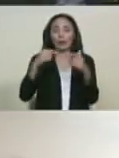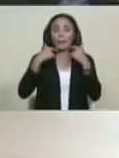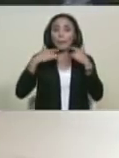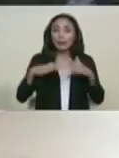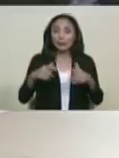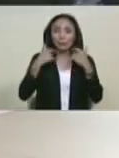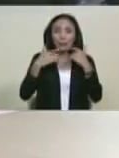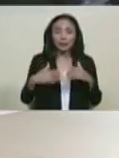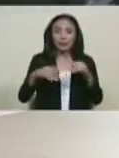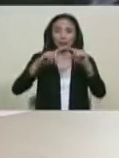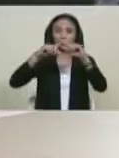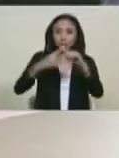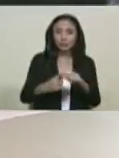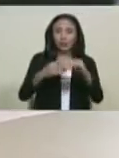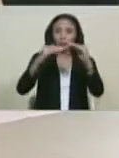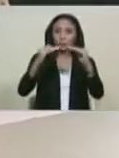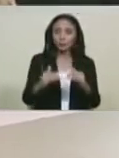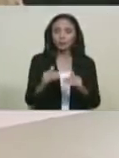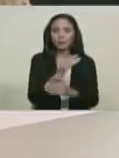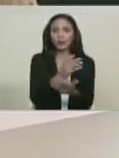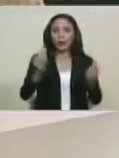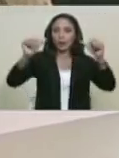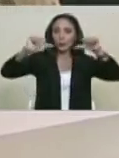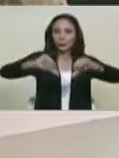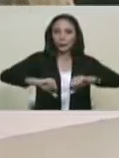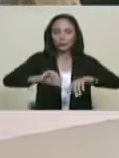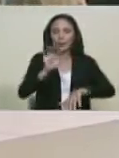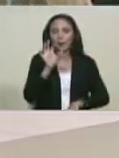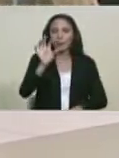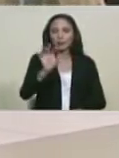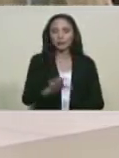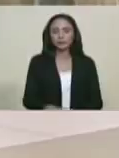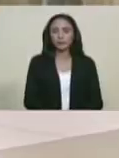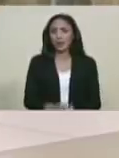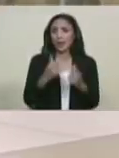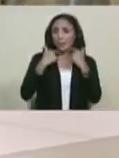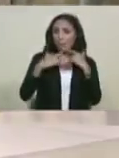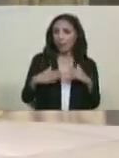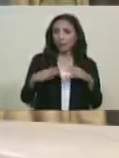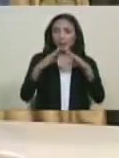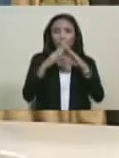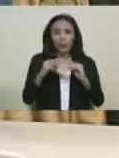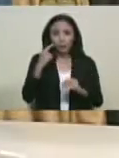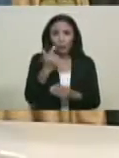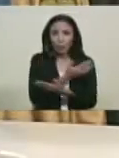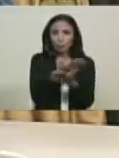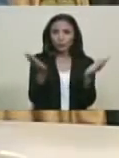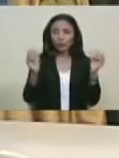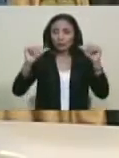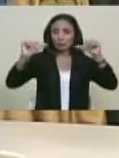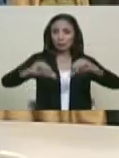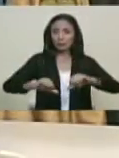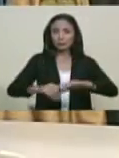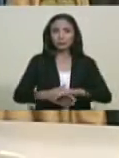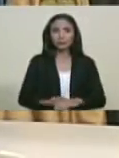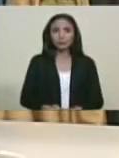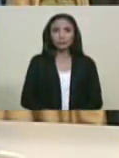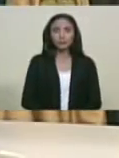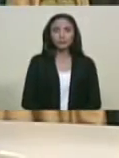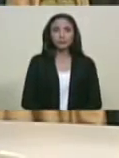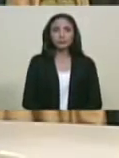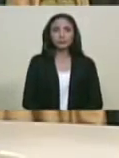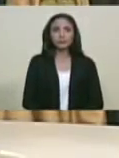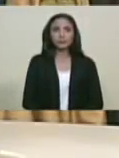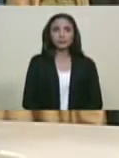neta para la repubblica de pérdidas para ti compatriotas para todos de pérdida de la república